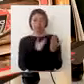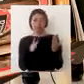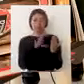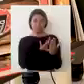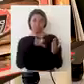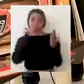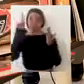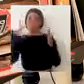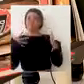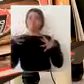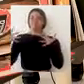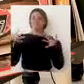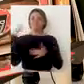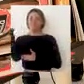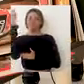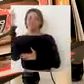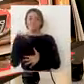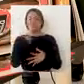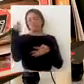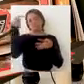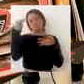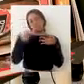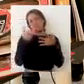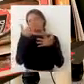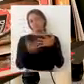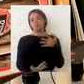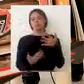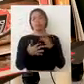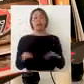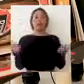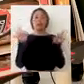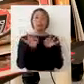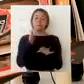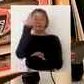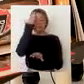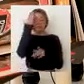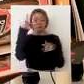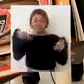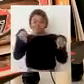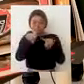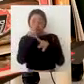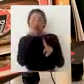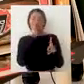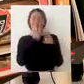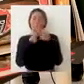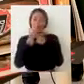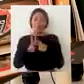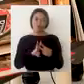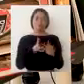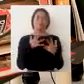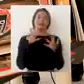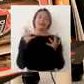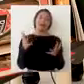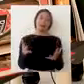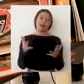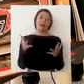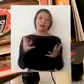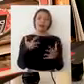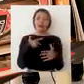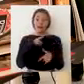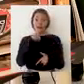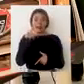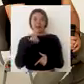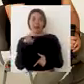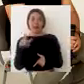y otros textos más. Es importante que sepan eso, porque lo que hace el máster, tengo entendido, es crear